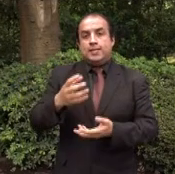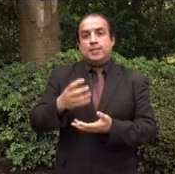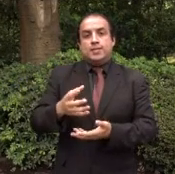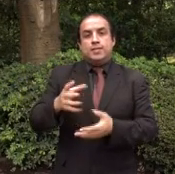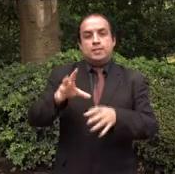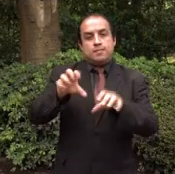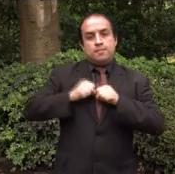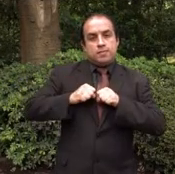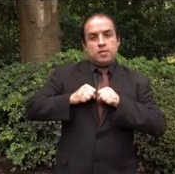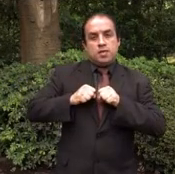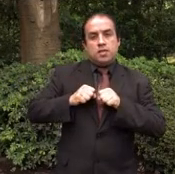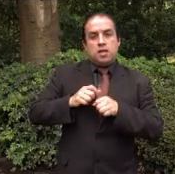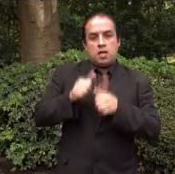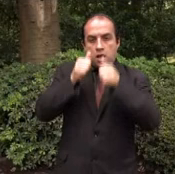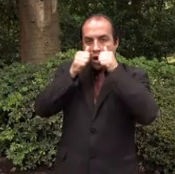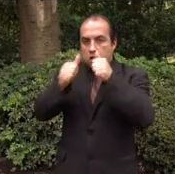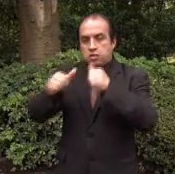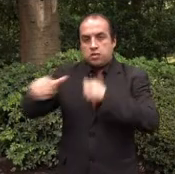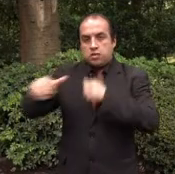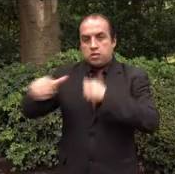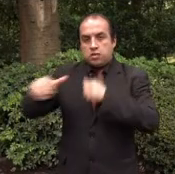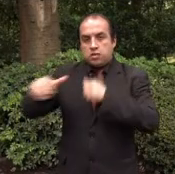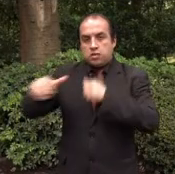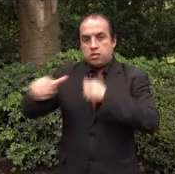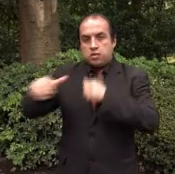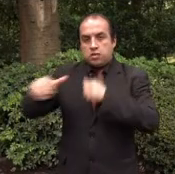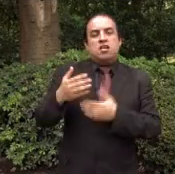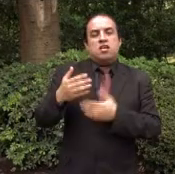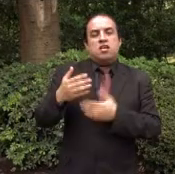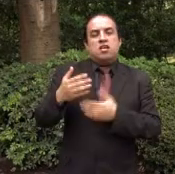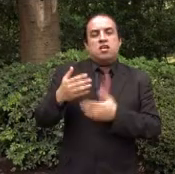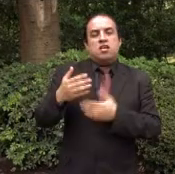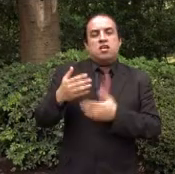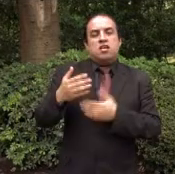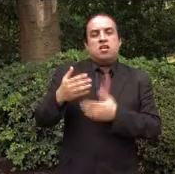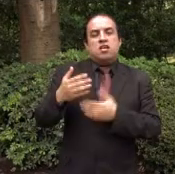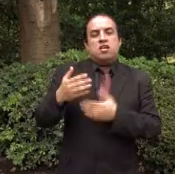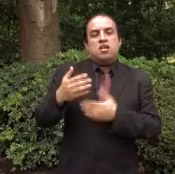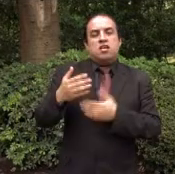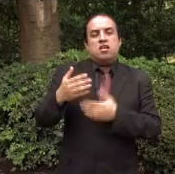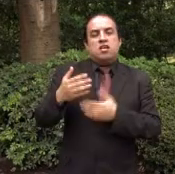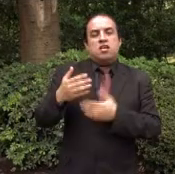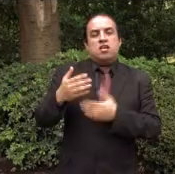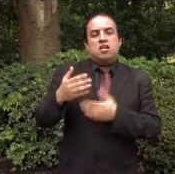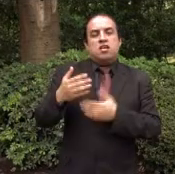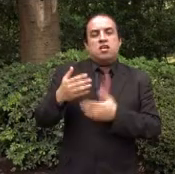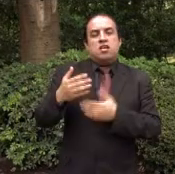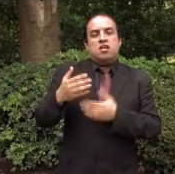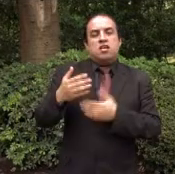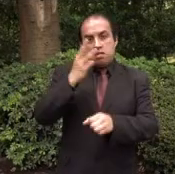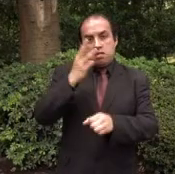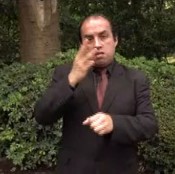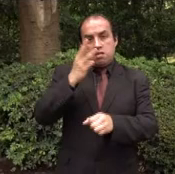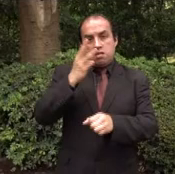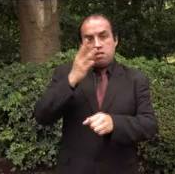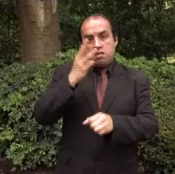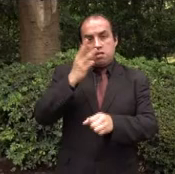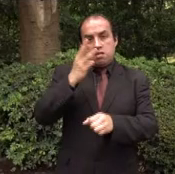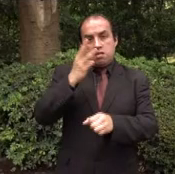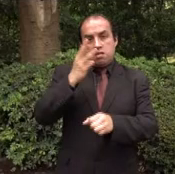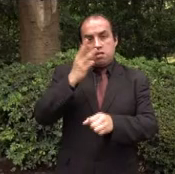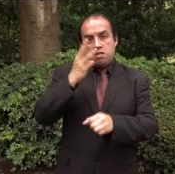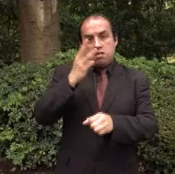más abandonada del bosque, que es la tercera sección del Bosque de Chapultepec, que tiene una enorme riqueza